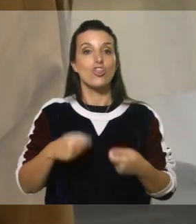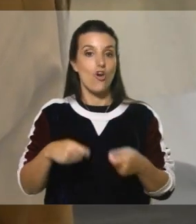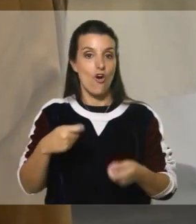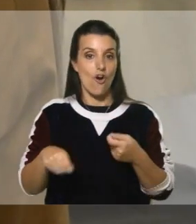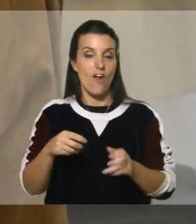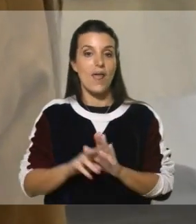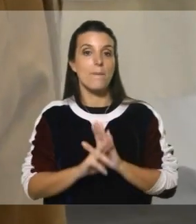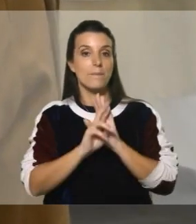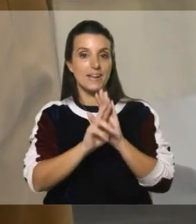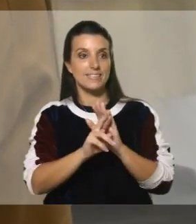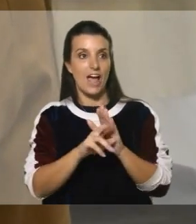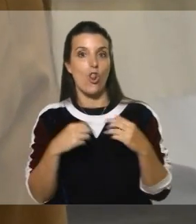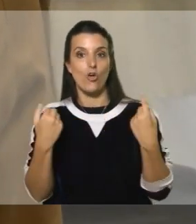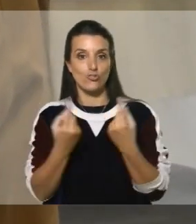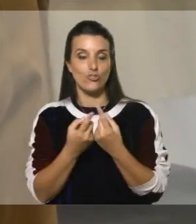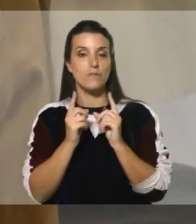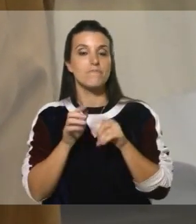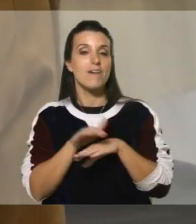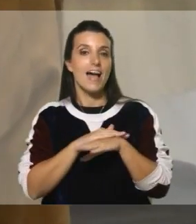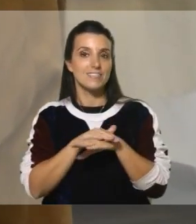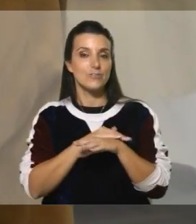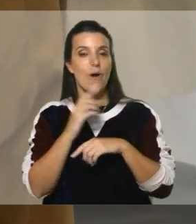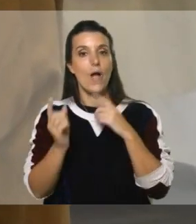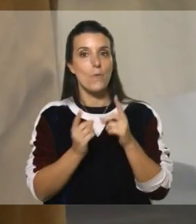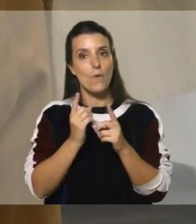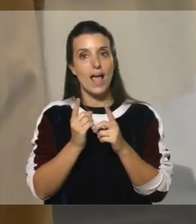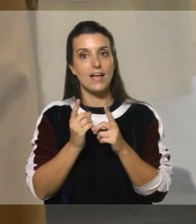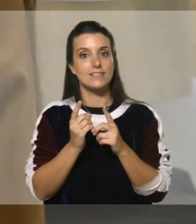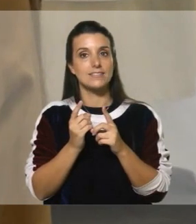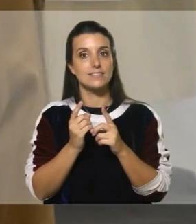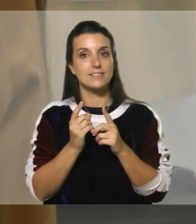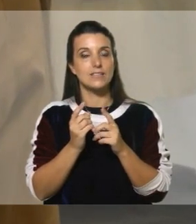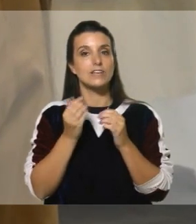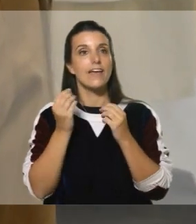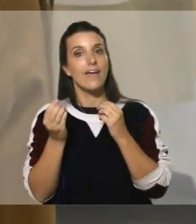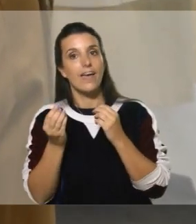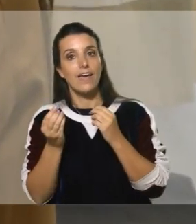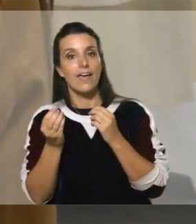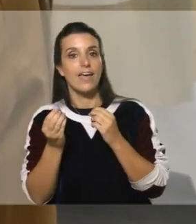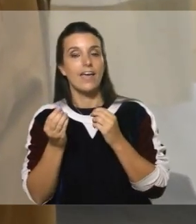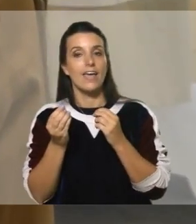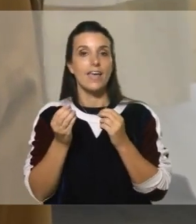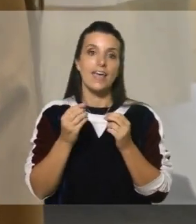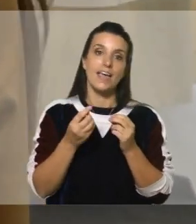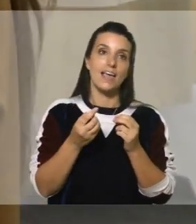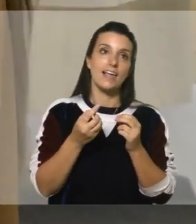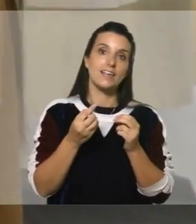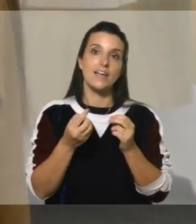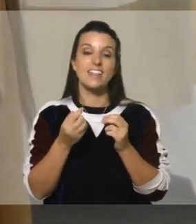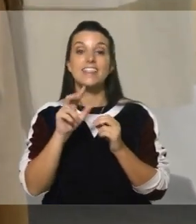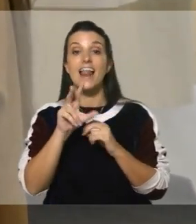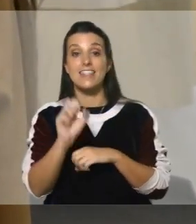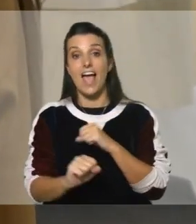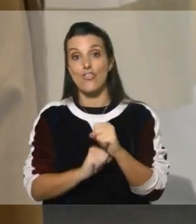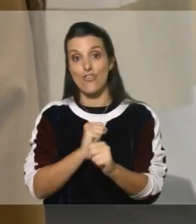representan nuestro repertorio básicamente algunas piezas este que tocamos durante casi todos los 30